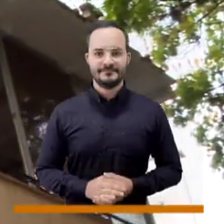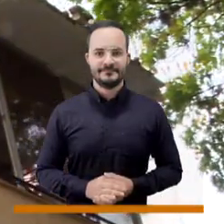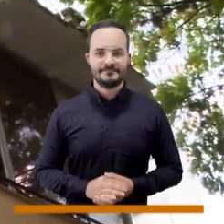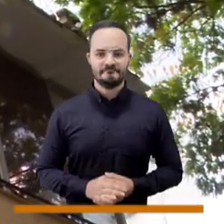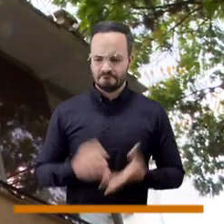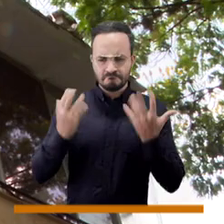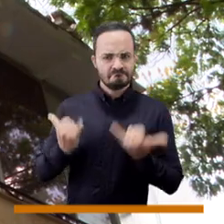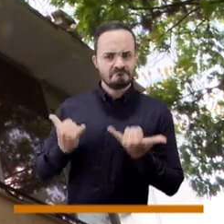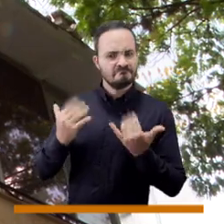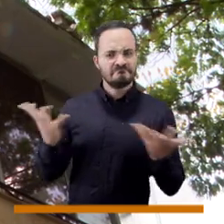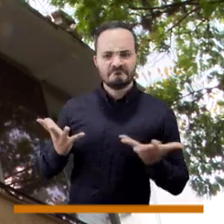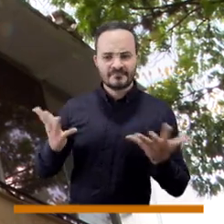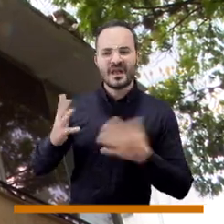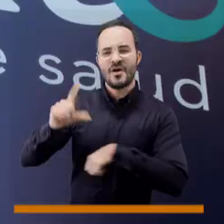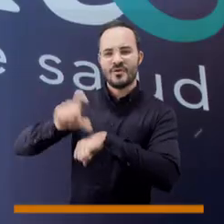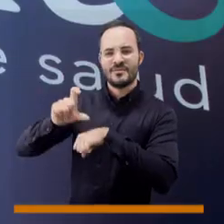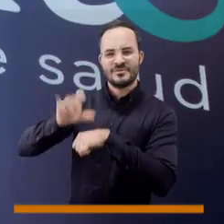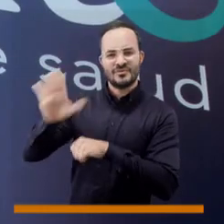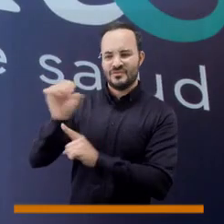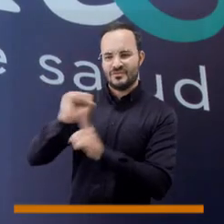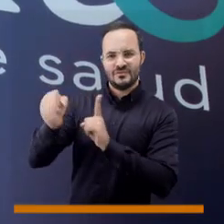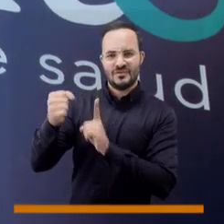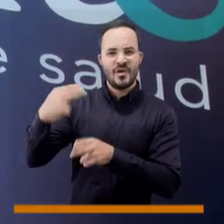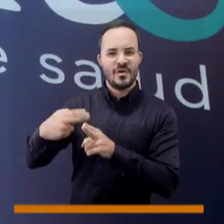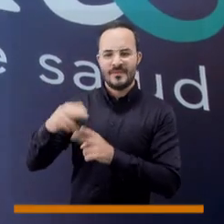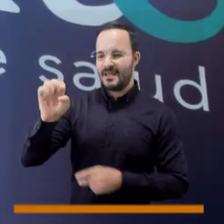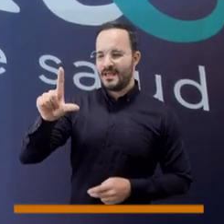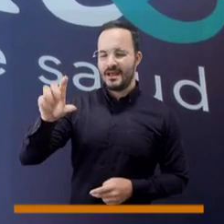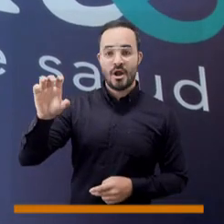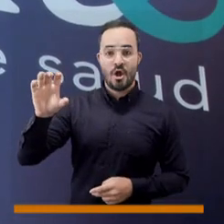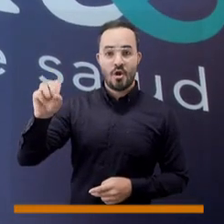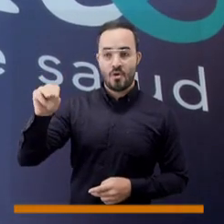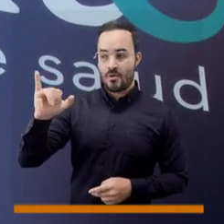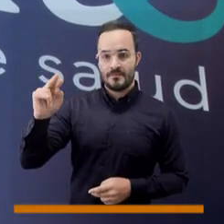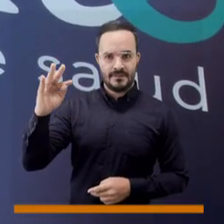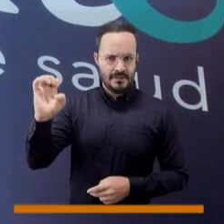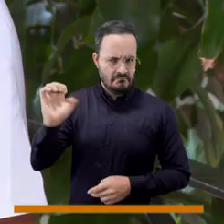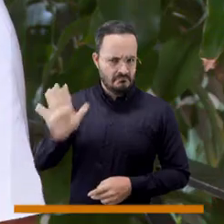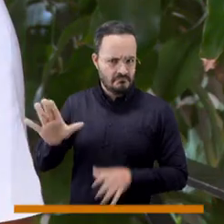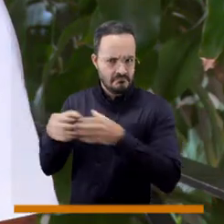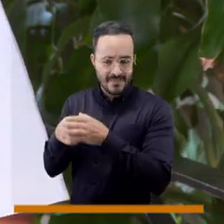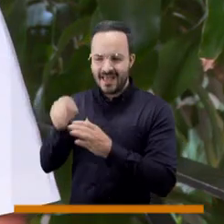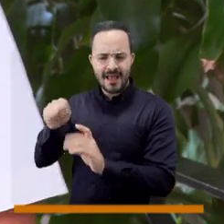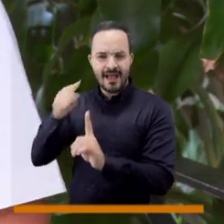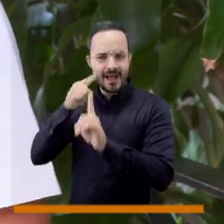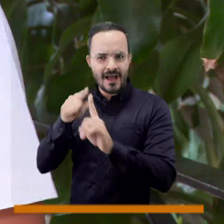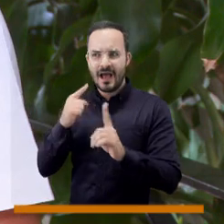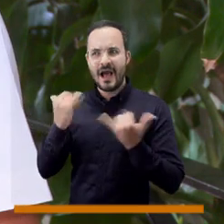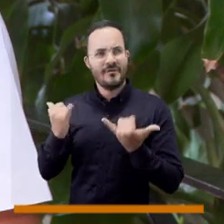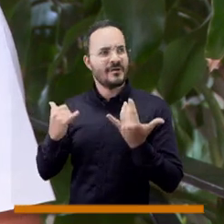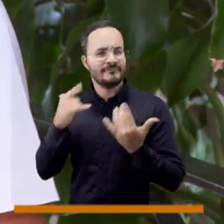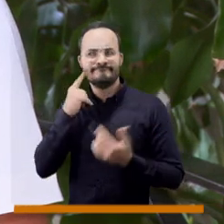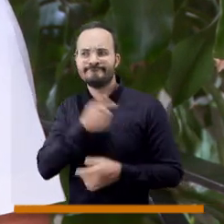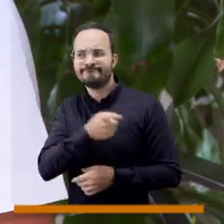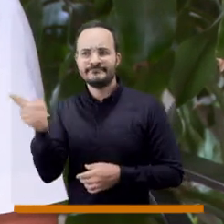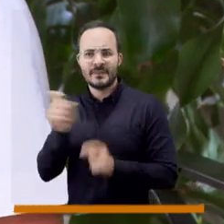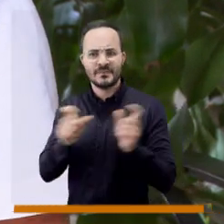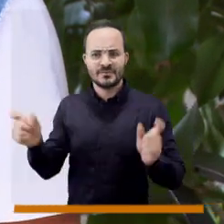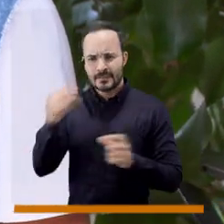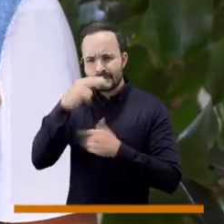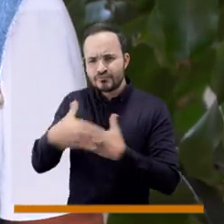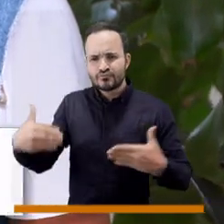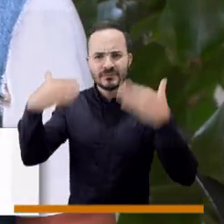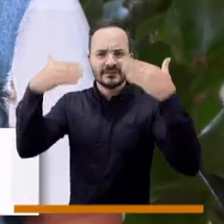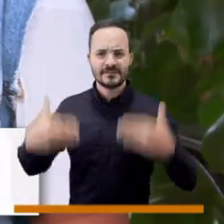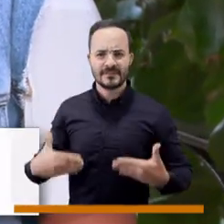Nos encontramos en la Corporación Social El Comité, que por estos días está enfocada en una bonita labor en pro a los niños en condición de discapacidad. Pero